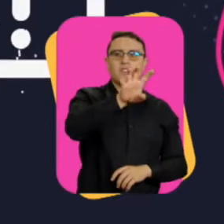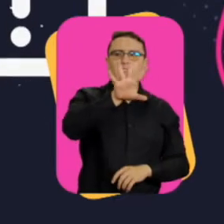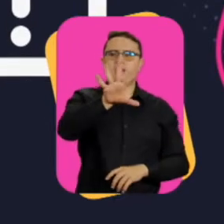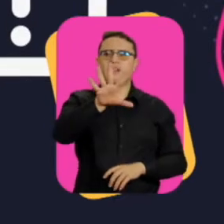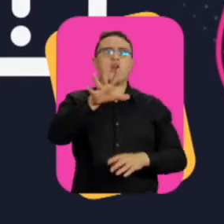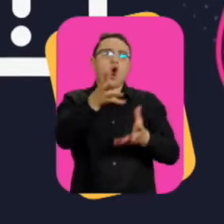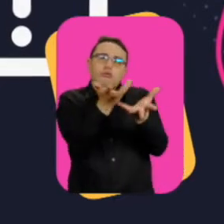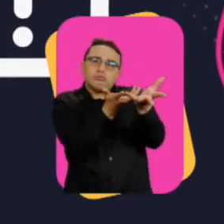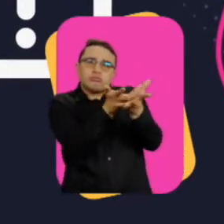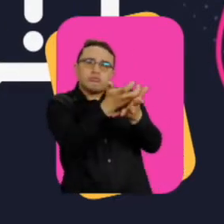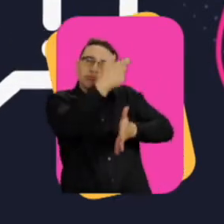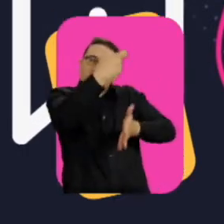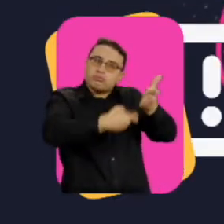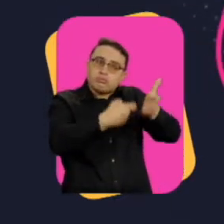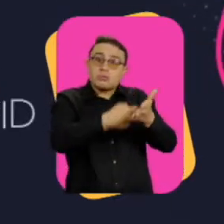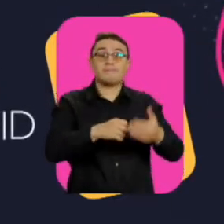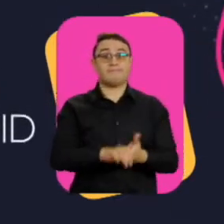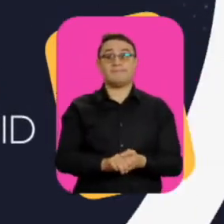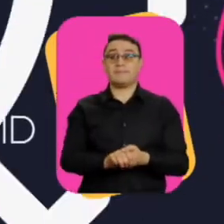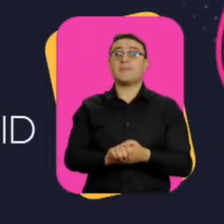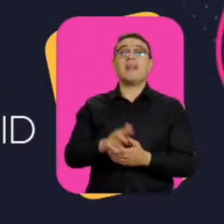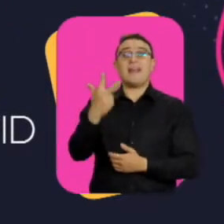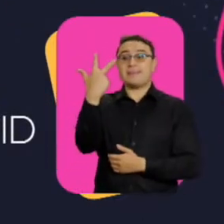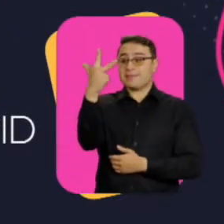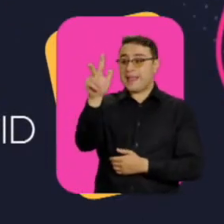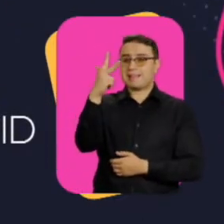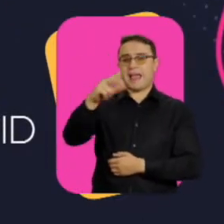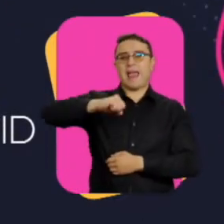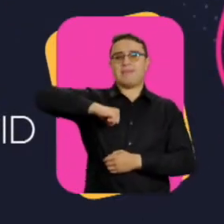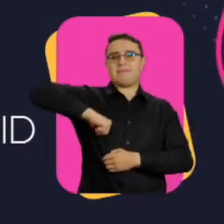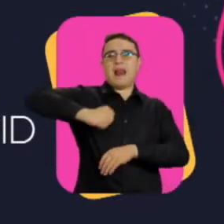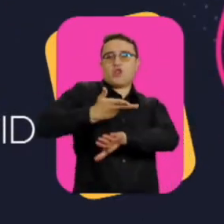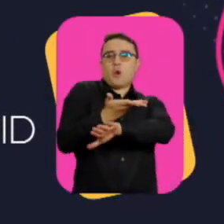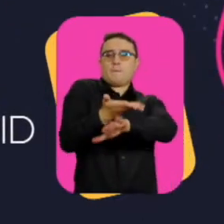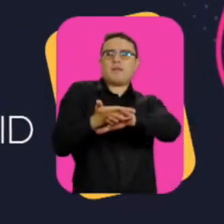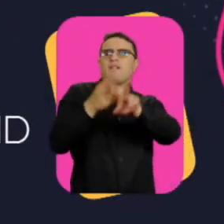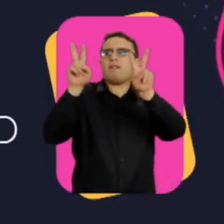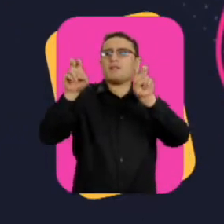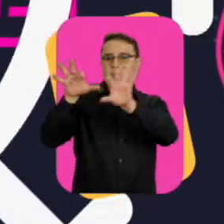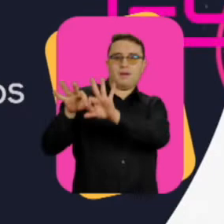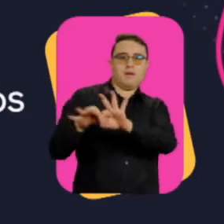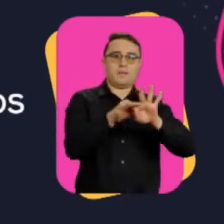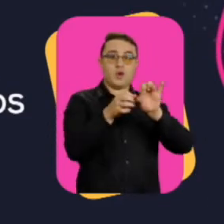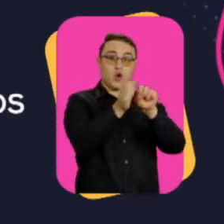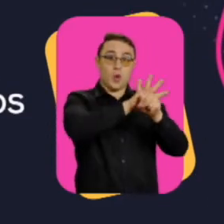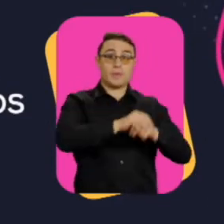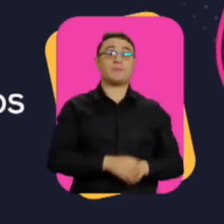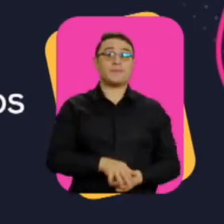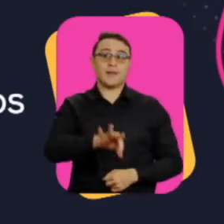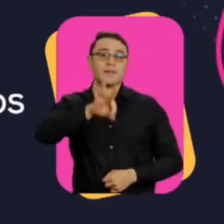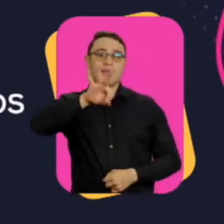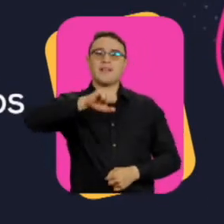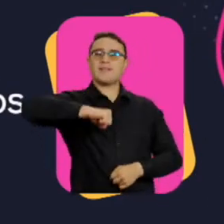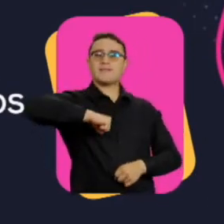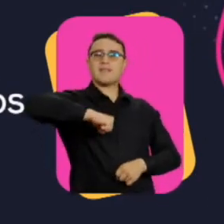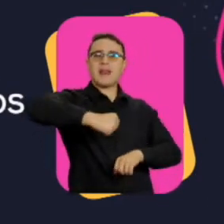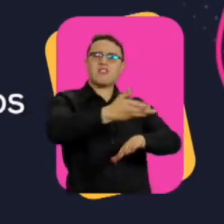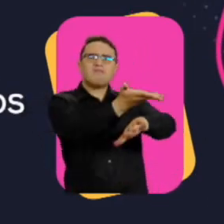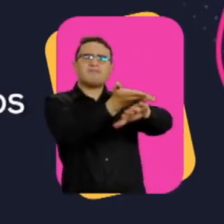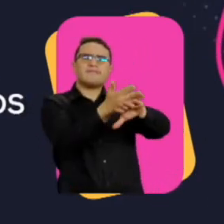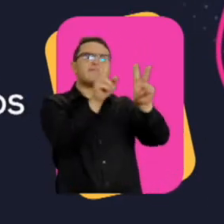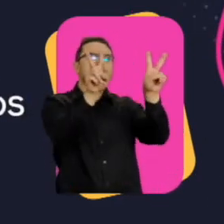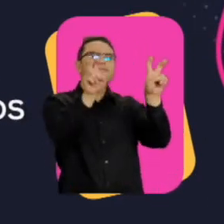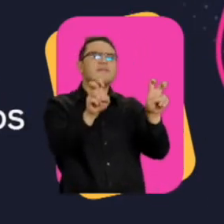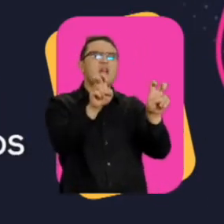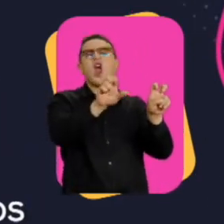fueron sugerencias. 13 fueron derechos de petición relacionados con COVID. 3 más fueron derechos de petición